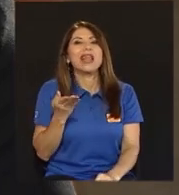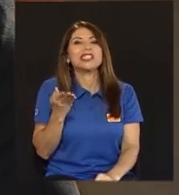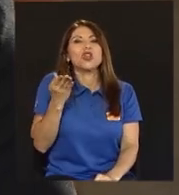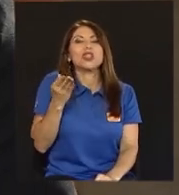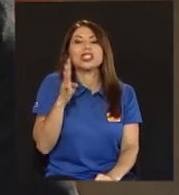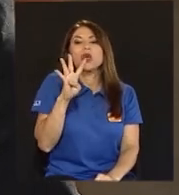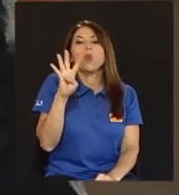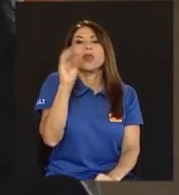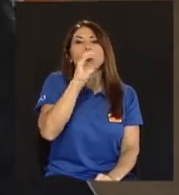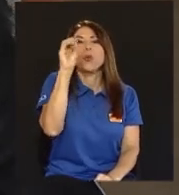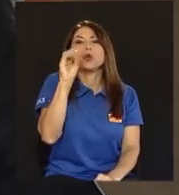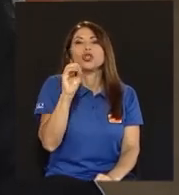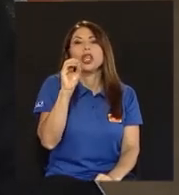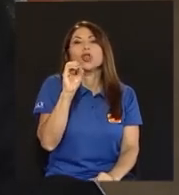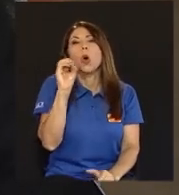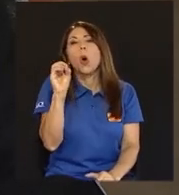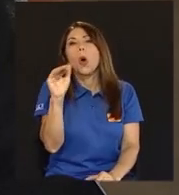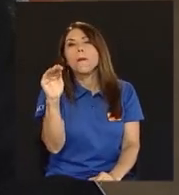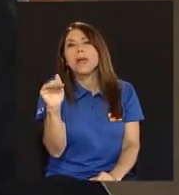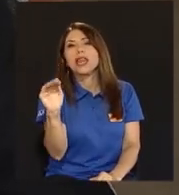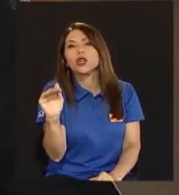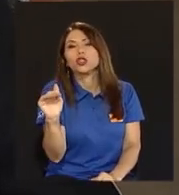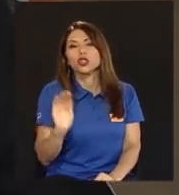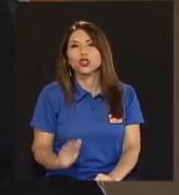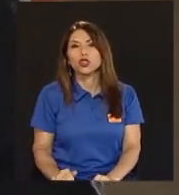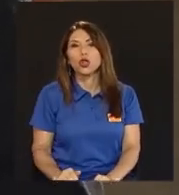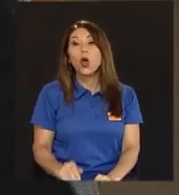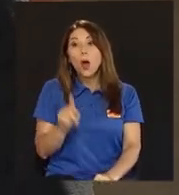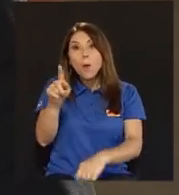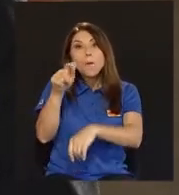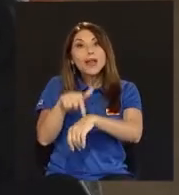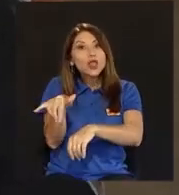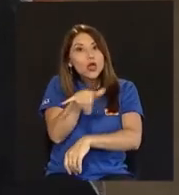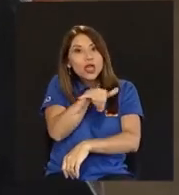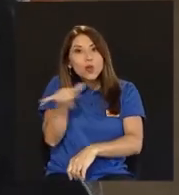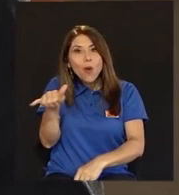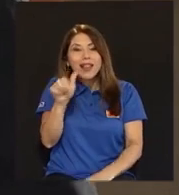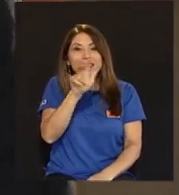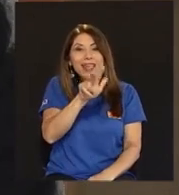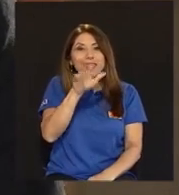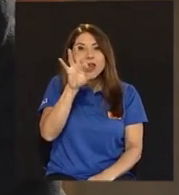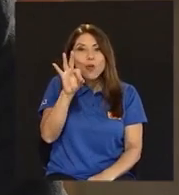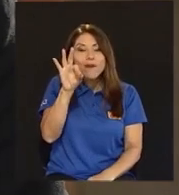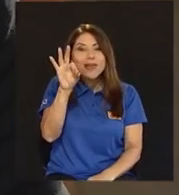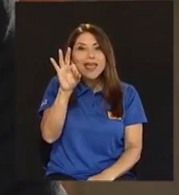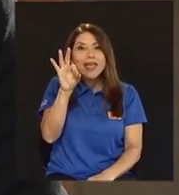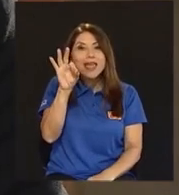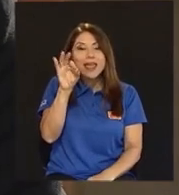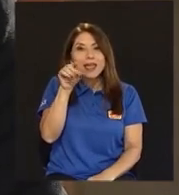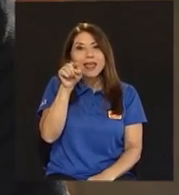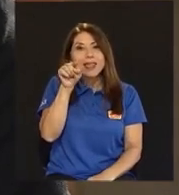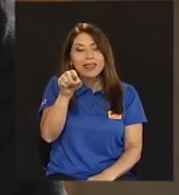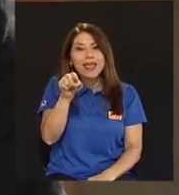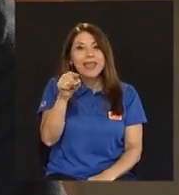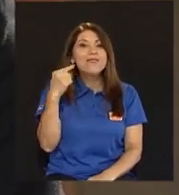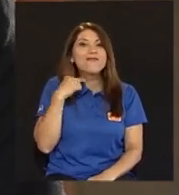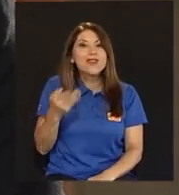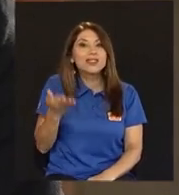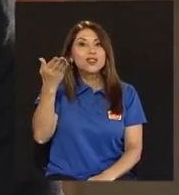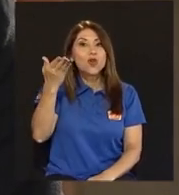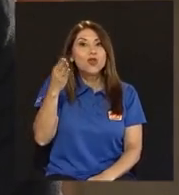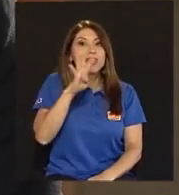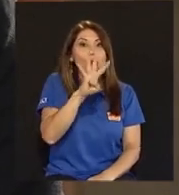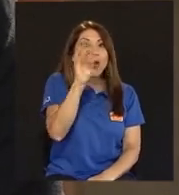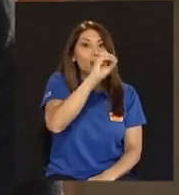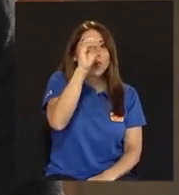Un periodo similar, de similar duración, de 39 meses, con inflación de 4% o menos, lo tuvo la economía costarricense